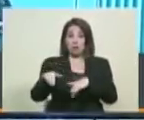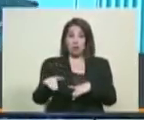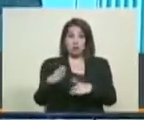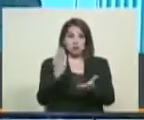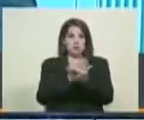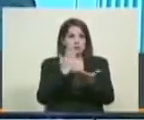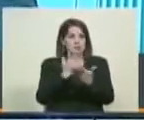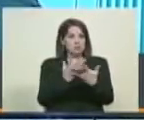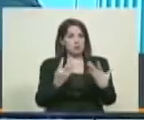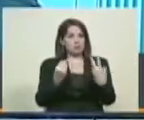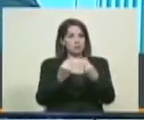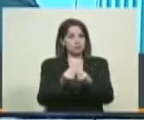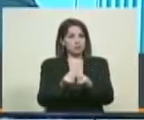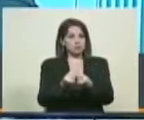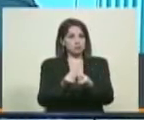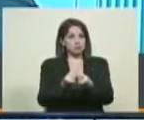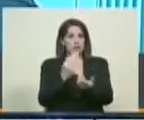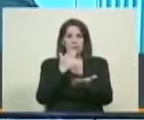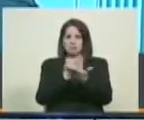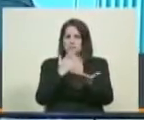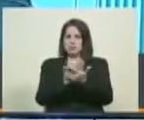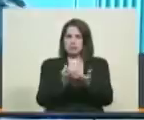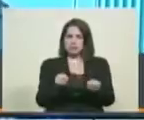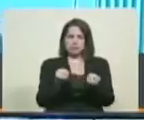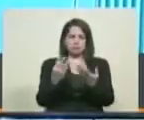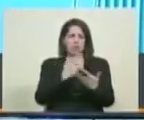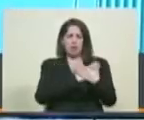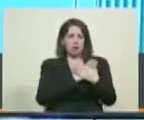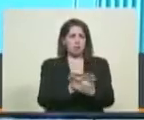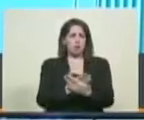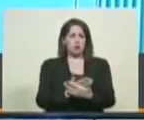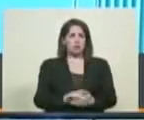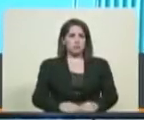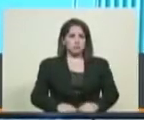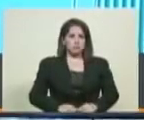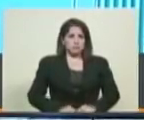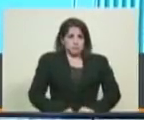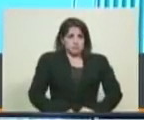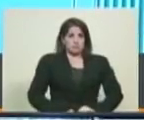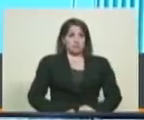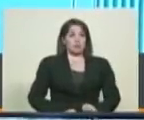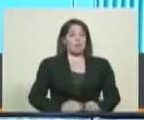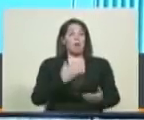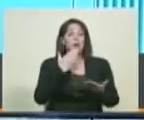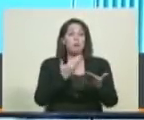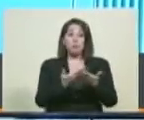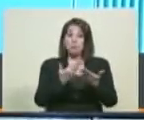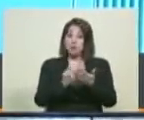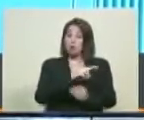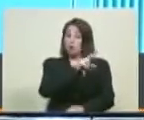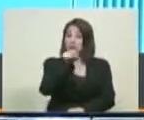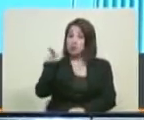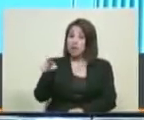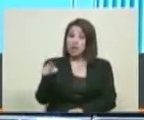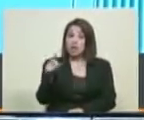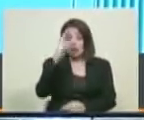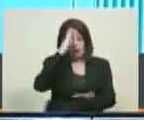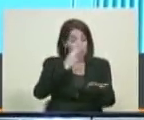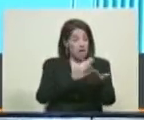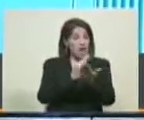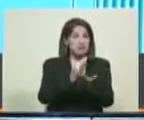tenido. Yo siempre le he dado el apoyo a mis hermanos transportistas. Pero también pido de ustedes apoyo y